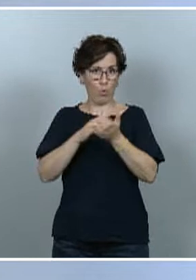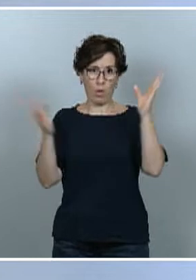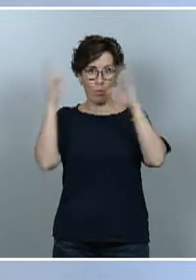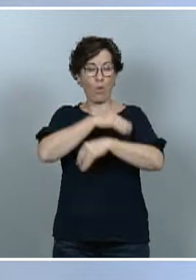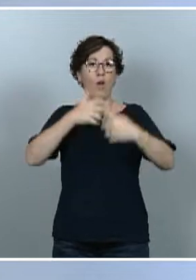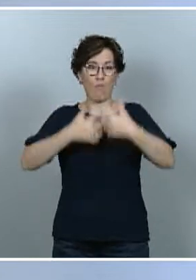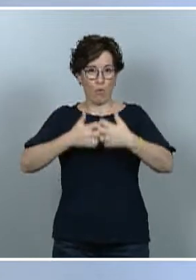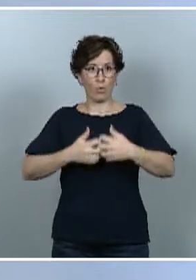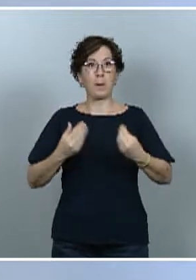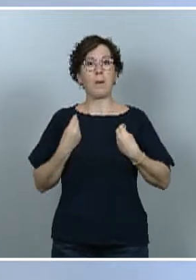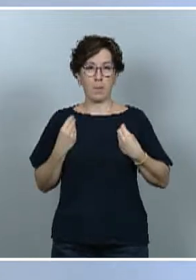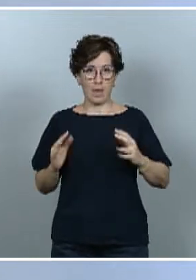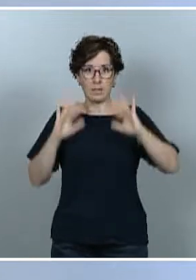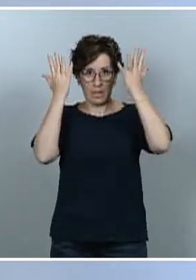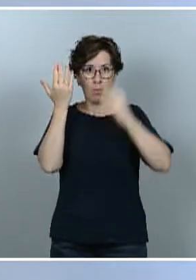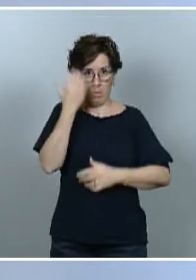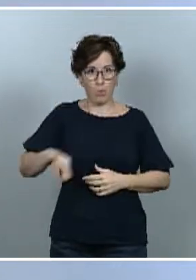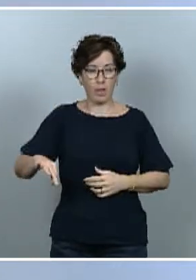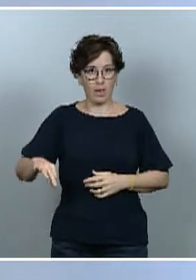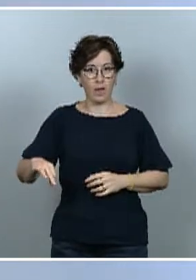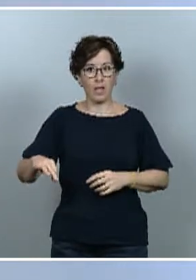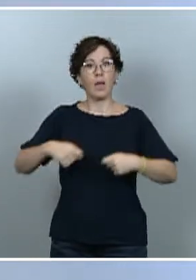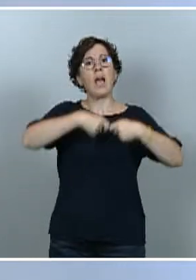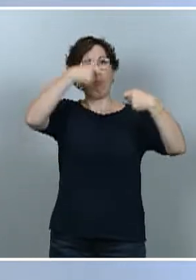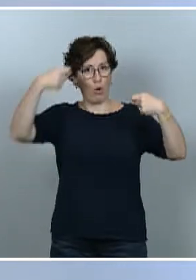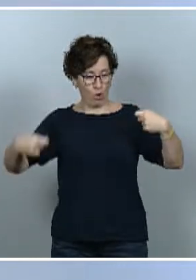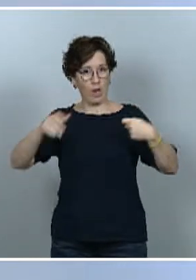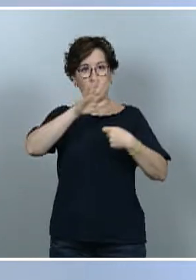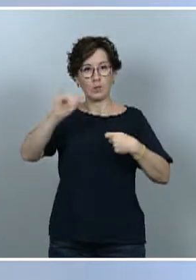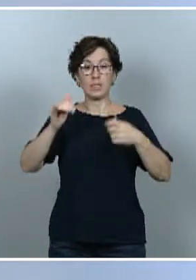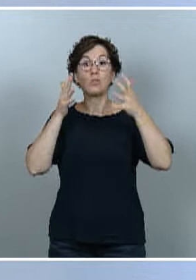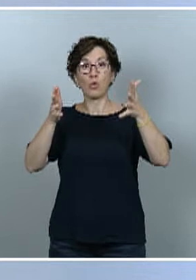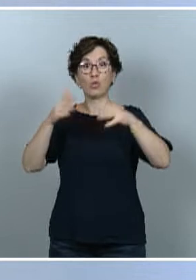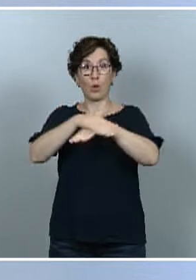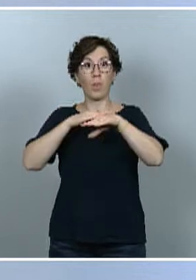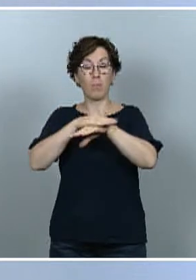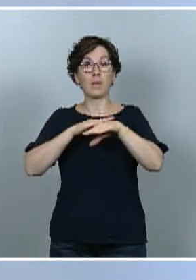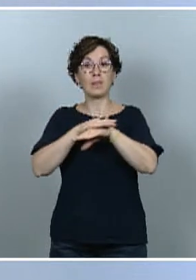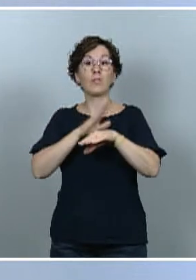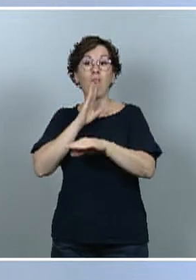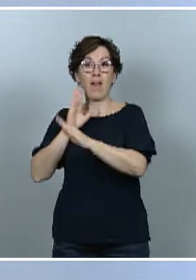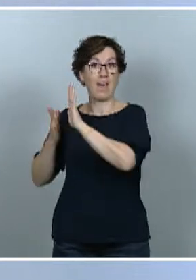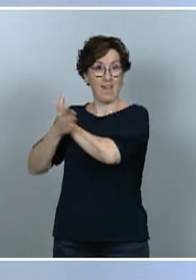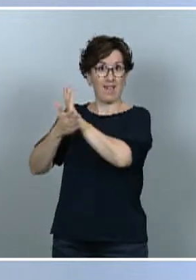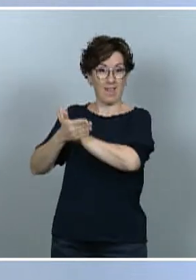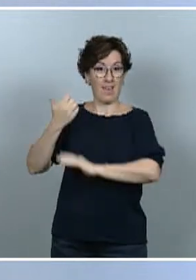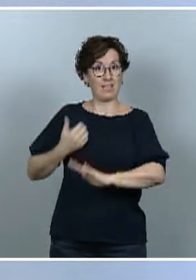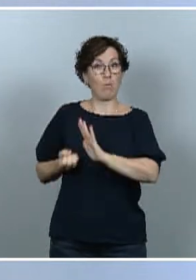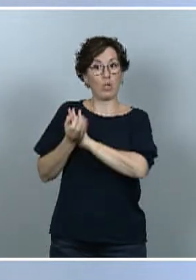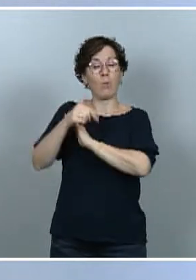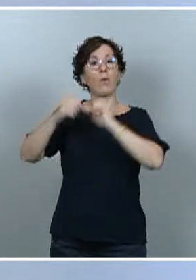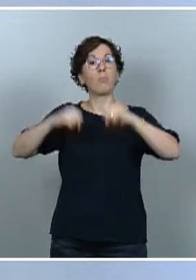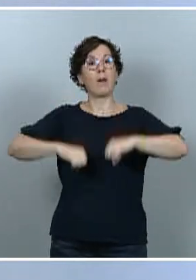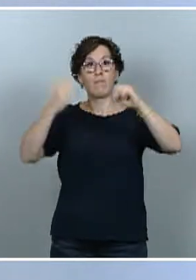vidas, ha sido un estado de alarma prolongado, y el Consejo de Ministros, tal como ha referido la ministra portavoz, ha acordado hoy que el presidente del